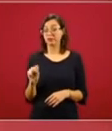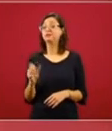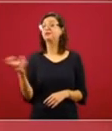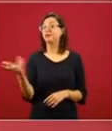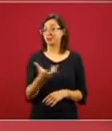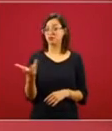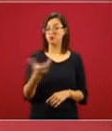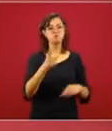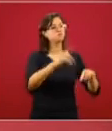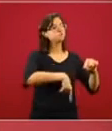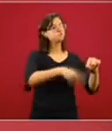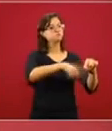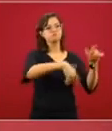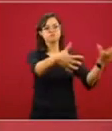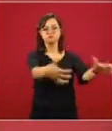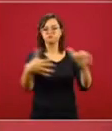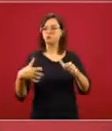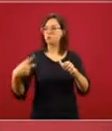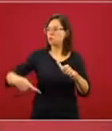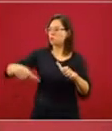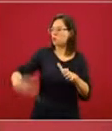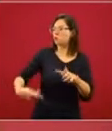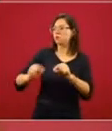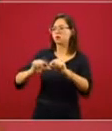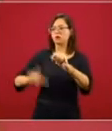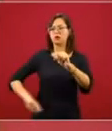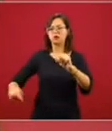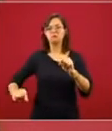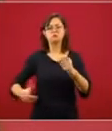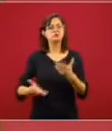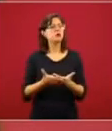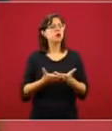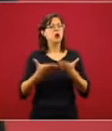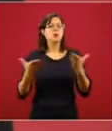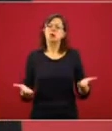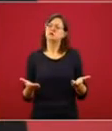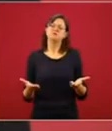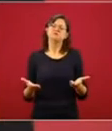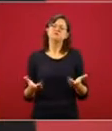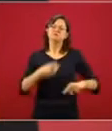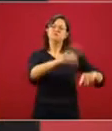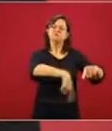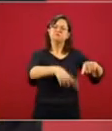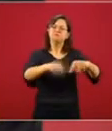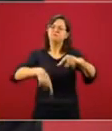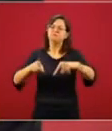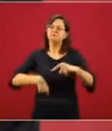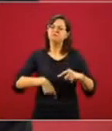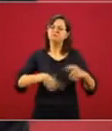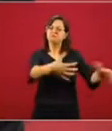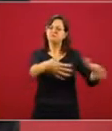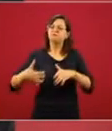que no haya corrupción, porque pagar